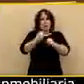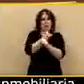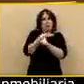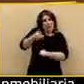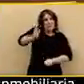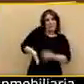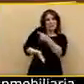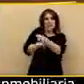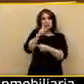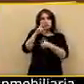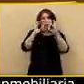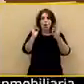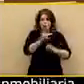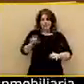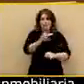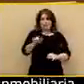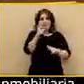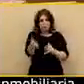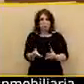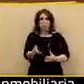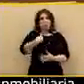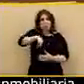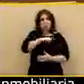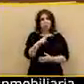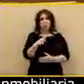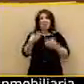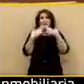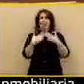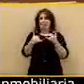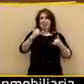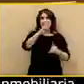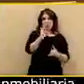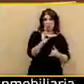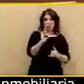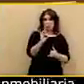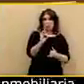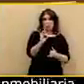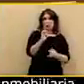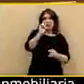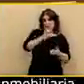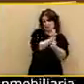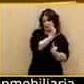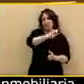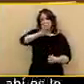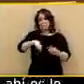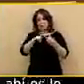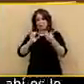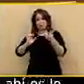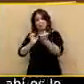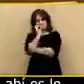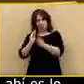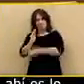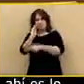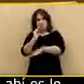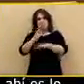haciendo durante esta semana, señoría. Estamos sosteniendo, a través de las líneas chicos y a través también de las prestaciones para sostener renta de trabajadores y de